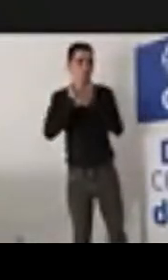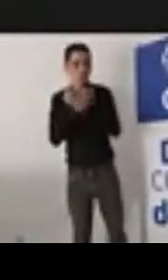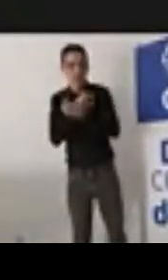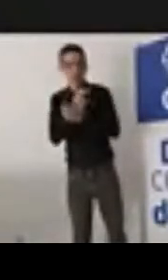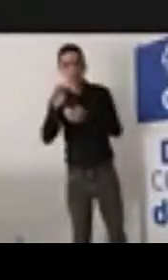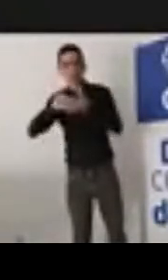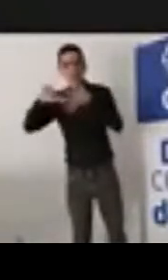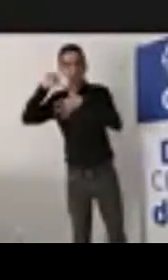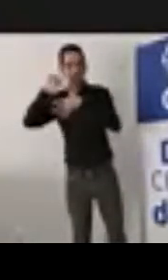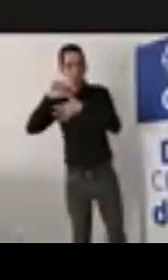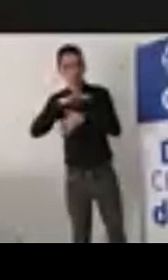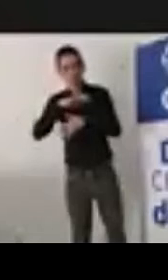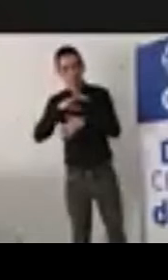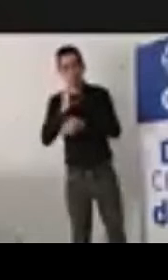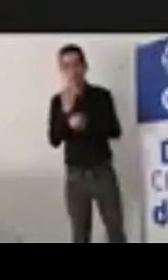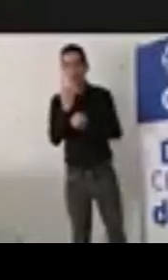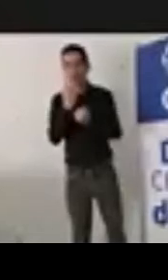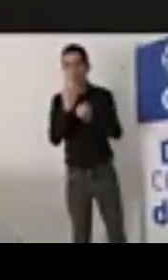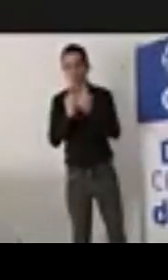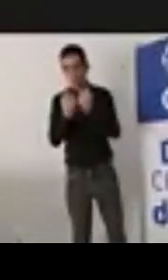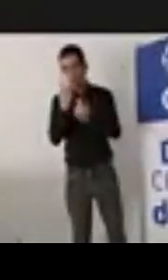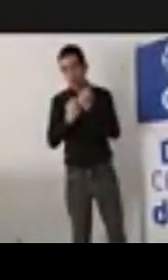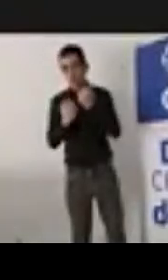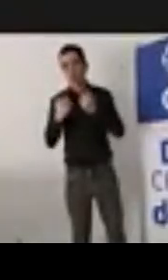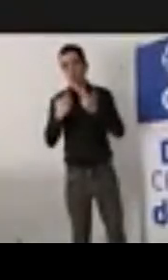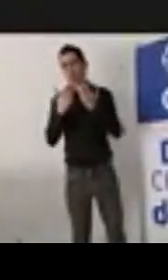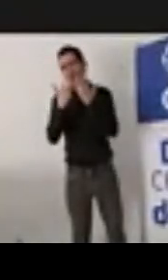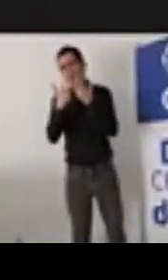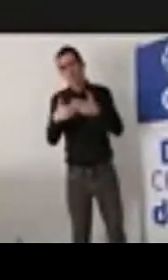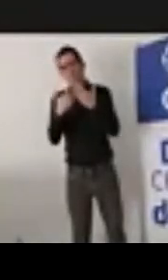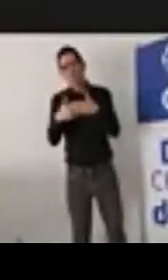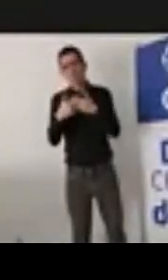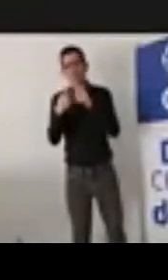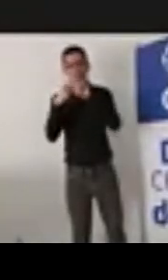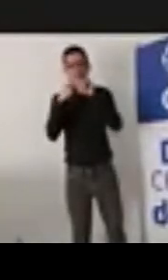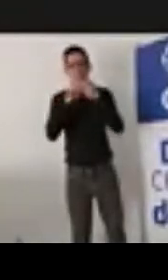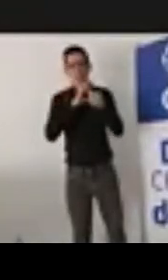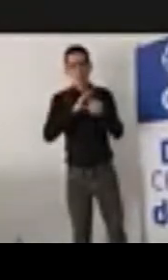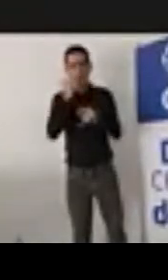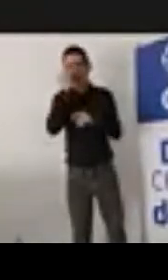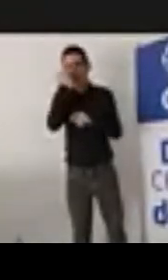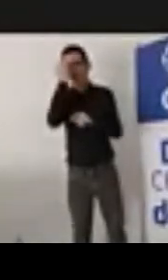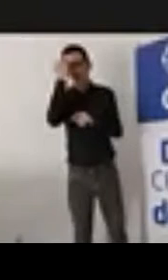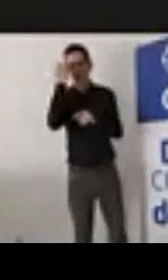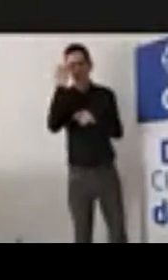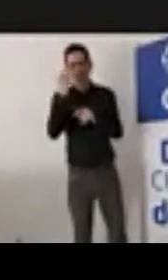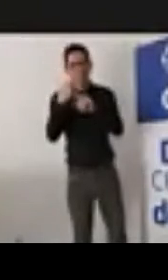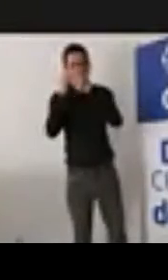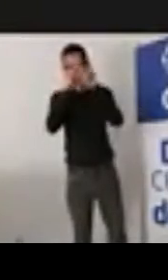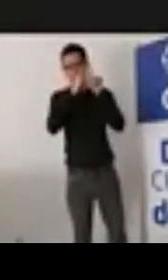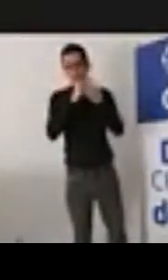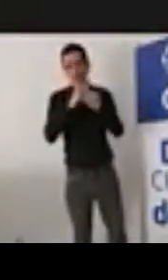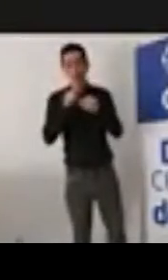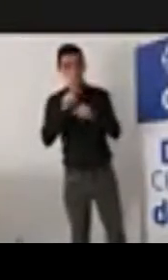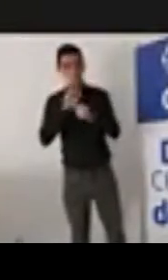culturales que se pueden apalancar emprendimientos de jóvenes a través del objetivo número 9, pero que adicionalmente la paz es un